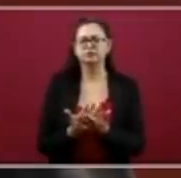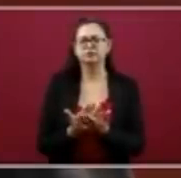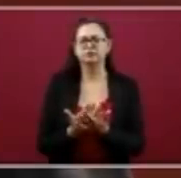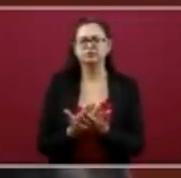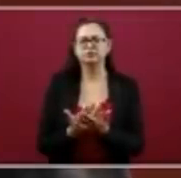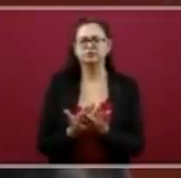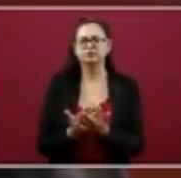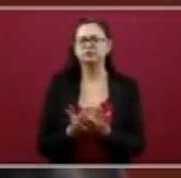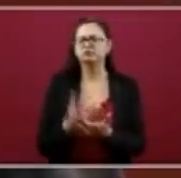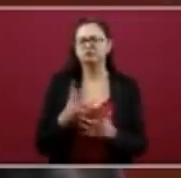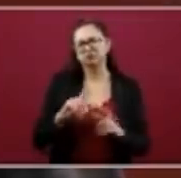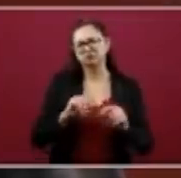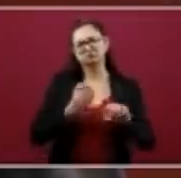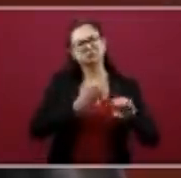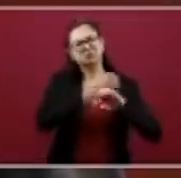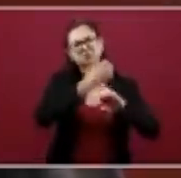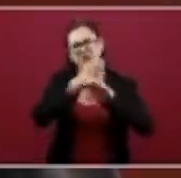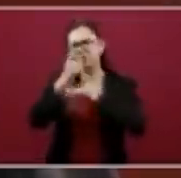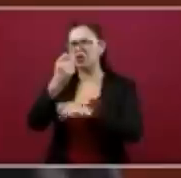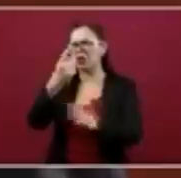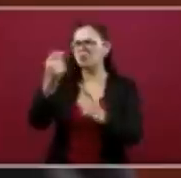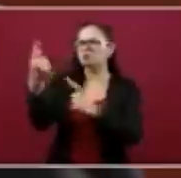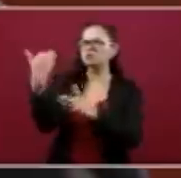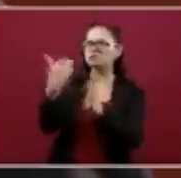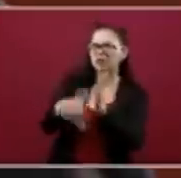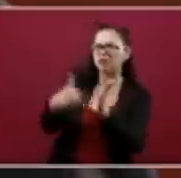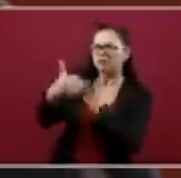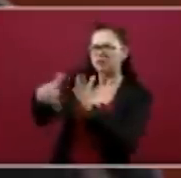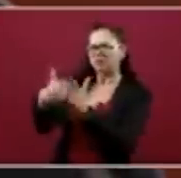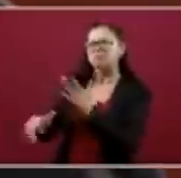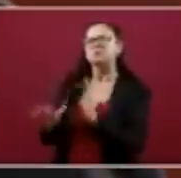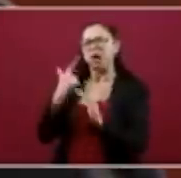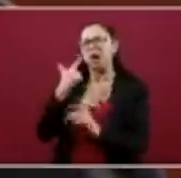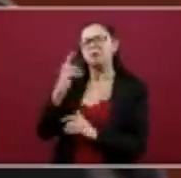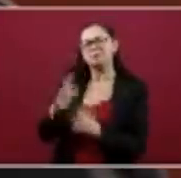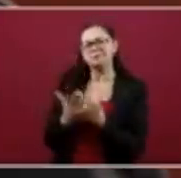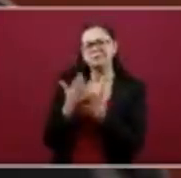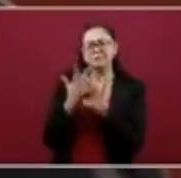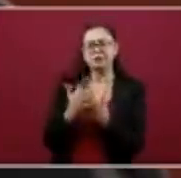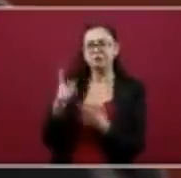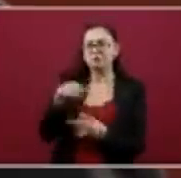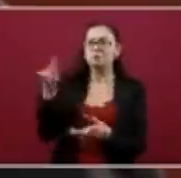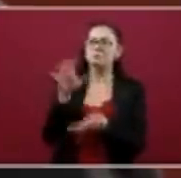en la mayoría de las legislaturas locales.